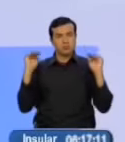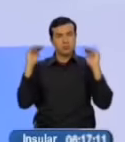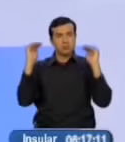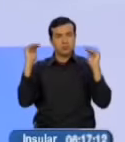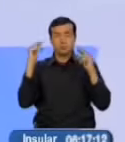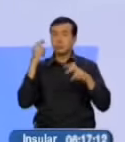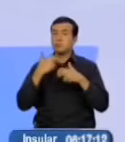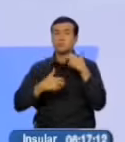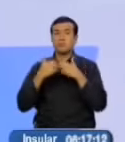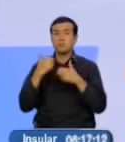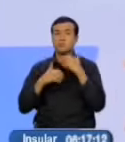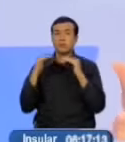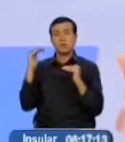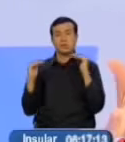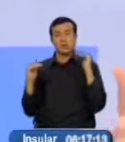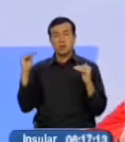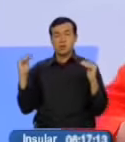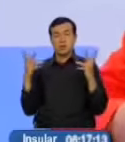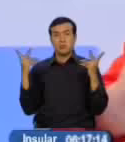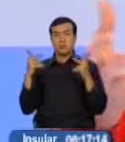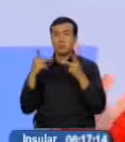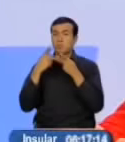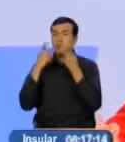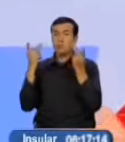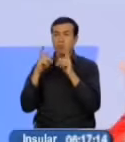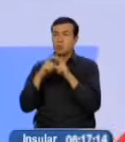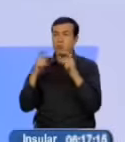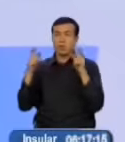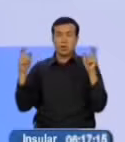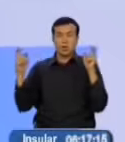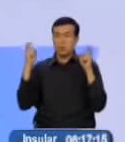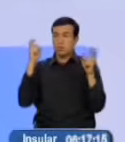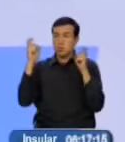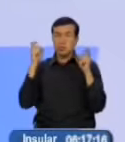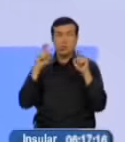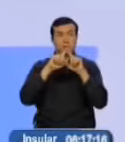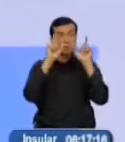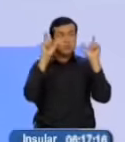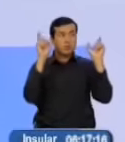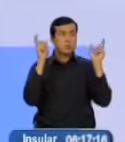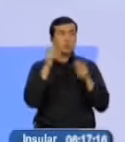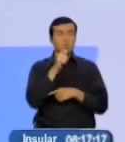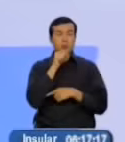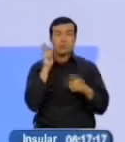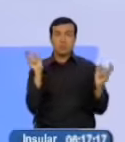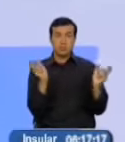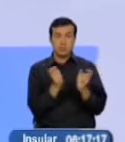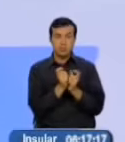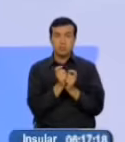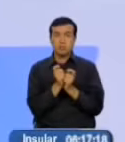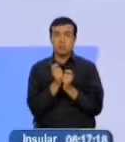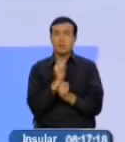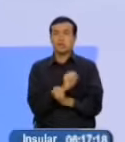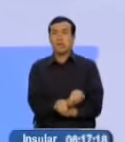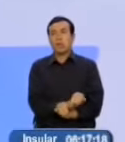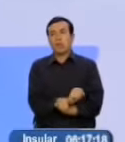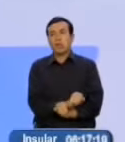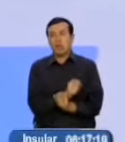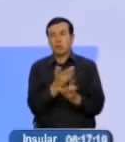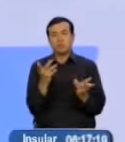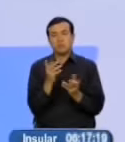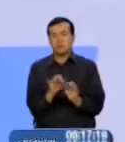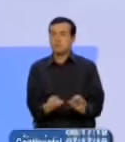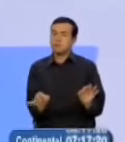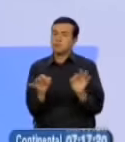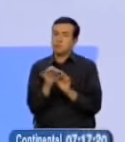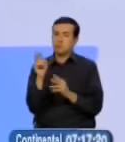gran problema es el desequilibrio de un sector público gigantesco versus un sector privado pequeño, de manos amarradas. Lo que necesitamos